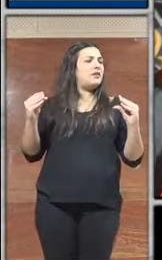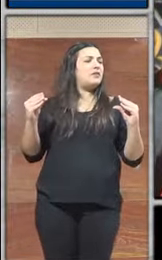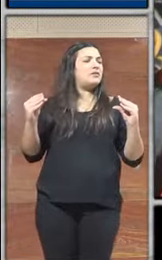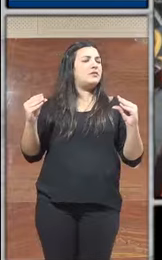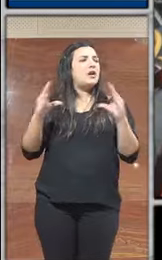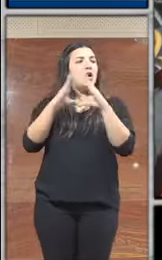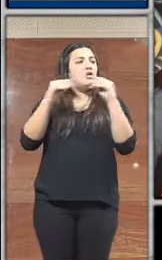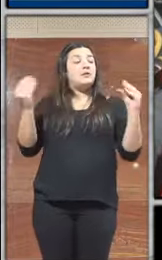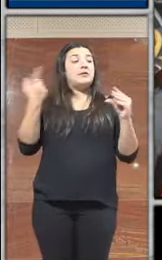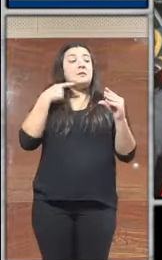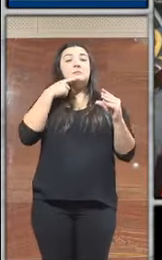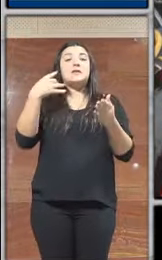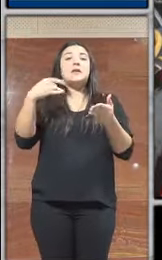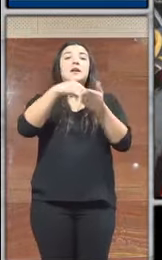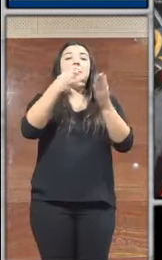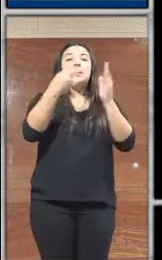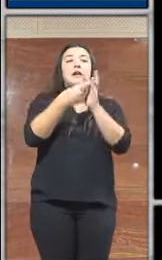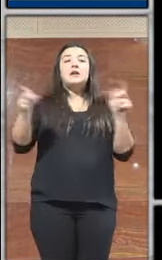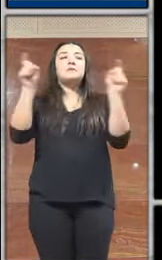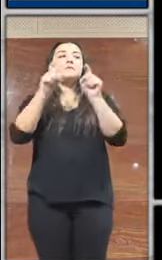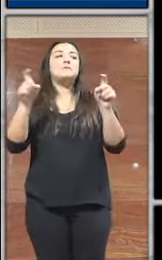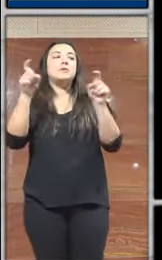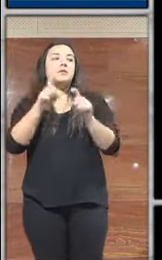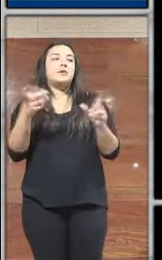Facultad de Ingeniería Informática de la Universidad de Oviedo